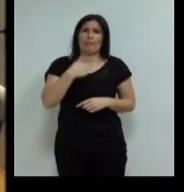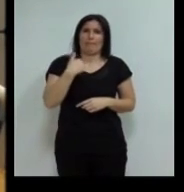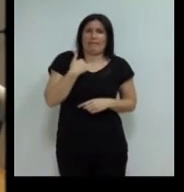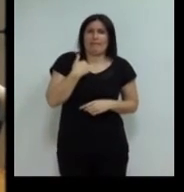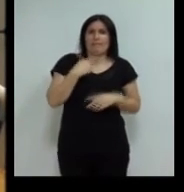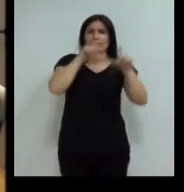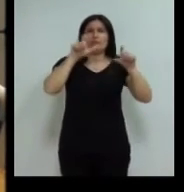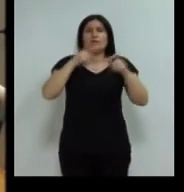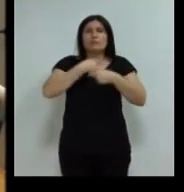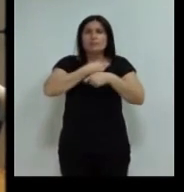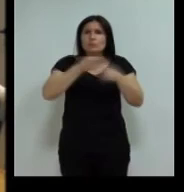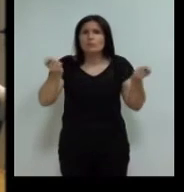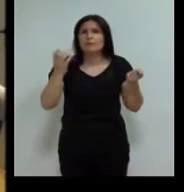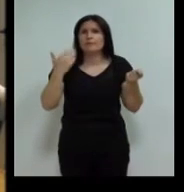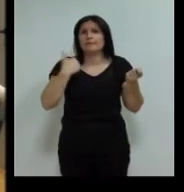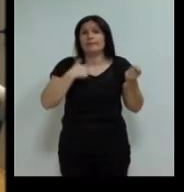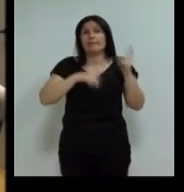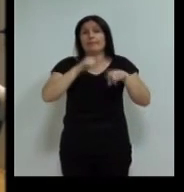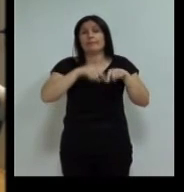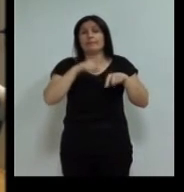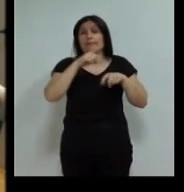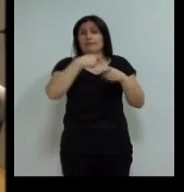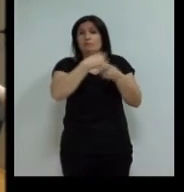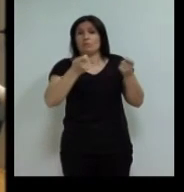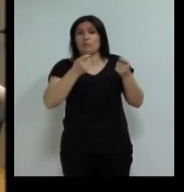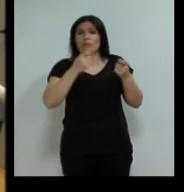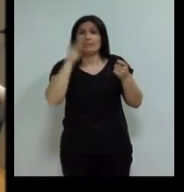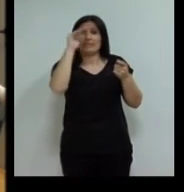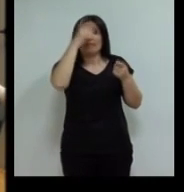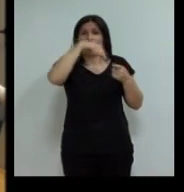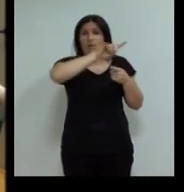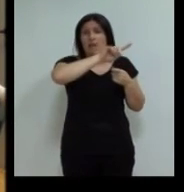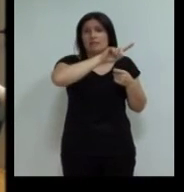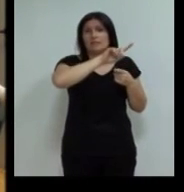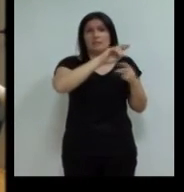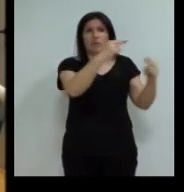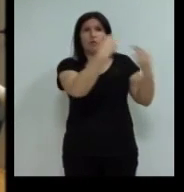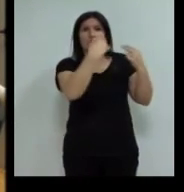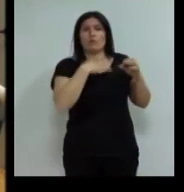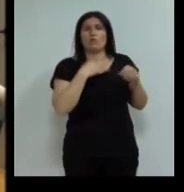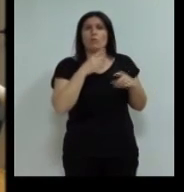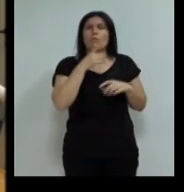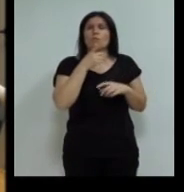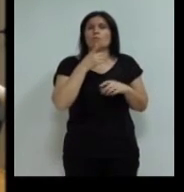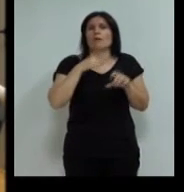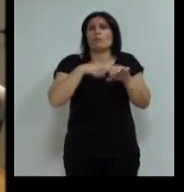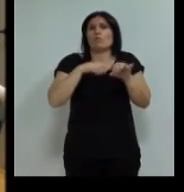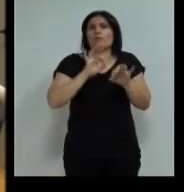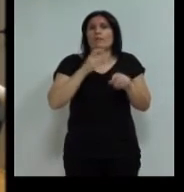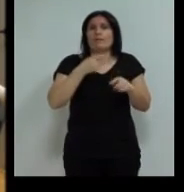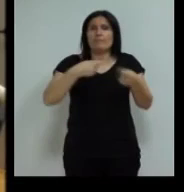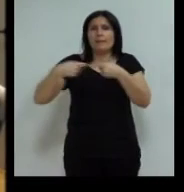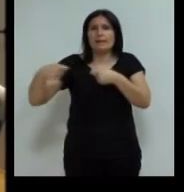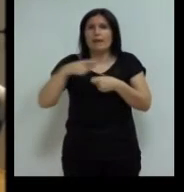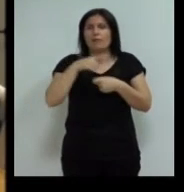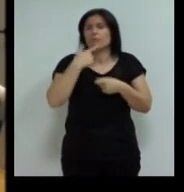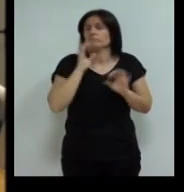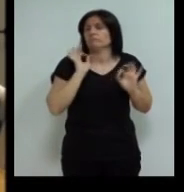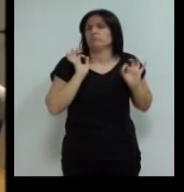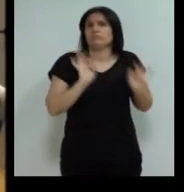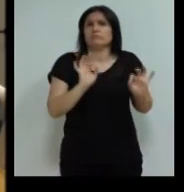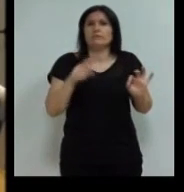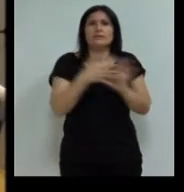distribuidores, estamos en manos de distribuidores internacionales que ven esto como una cuota de mercado y punto, y creen que tienen que dar